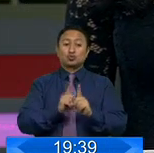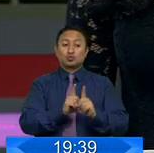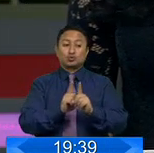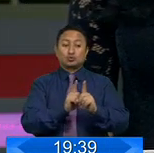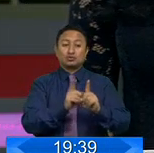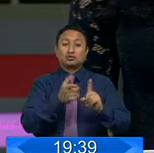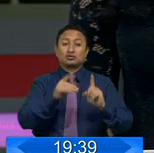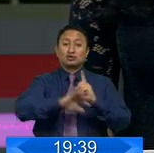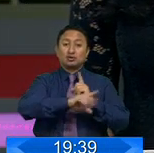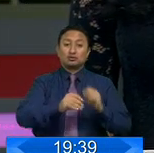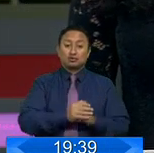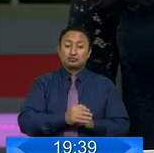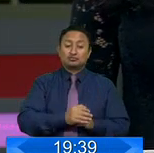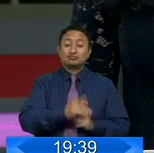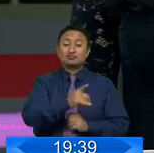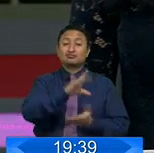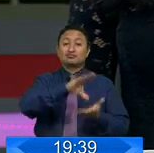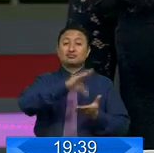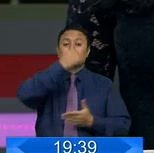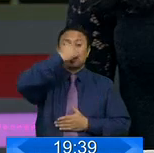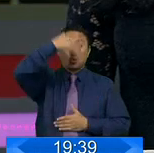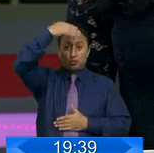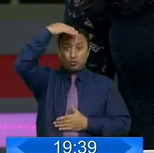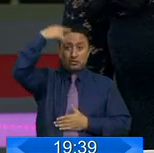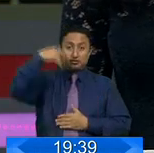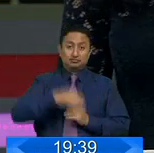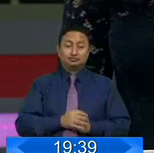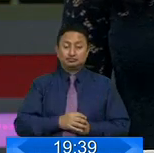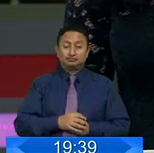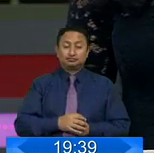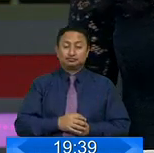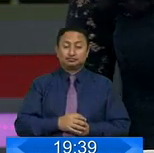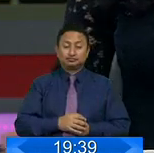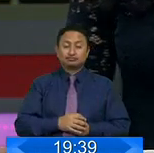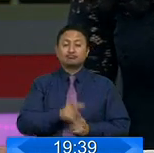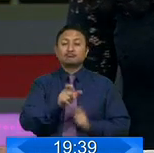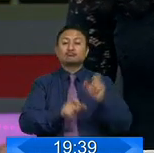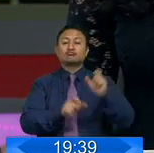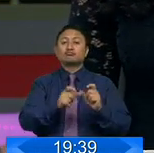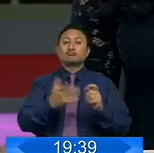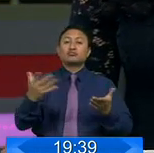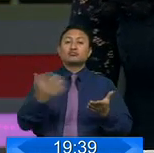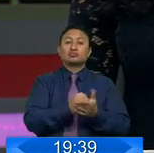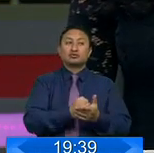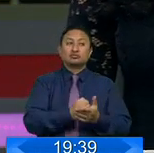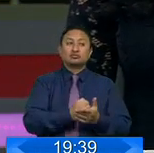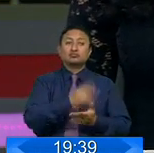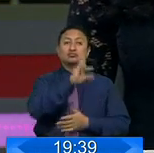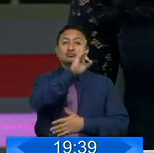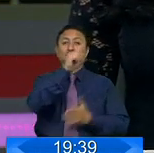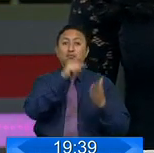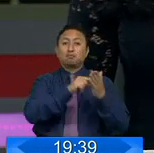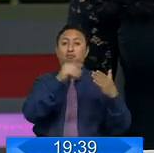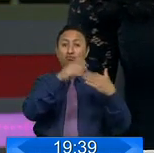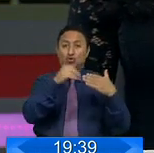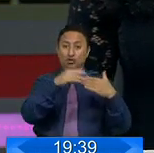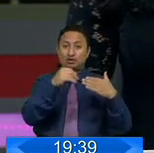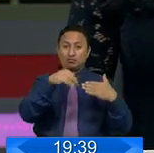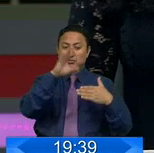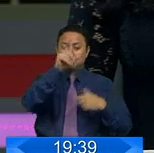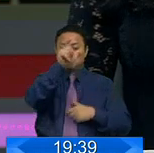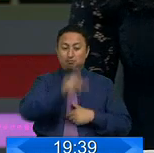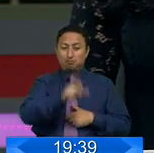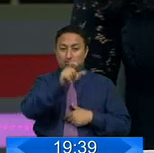de película en pleno centro de la ciudad de Santo Domingo de Los Áchilas. Los delincuentes se apoderaron de más de $7,000 que los